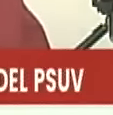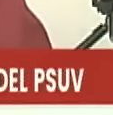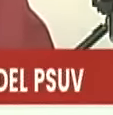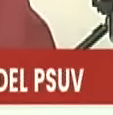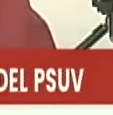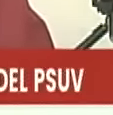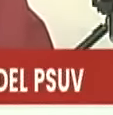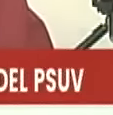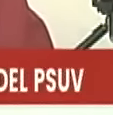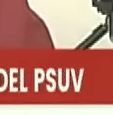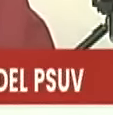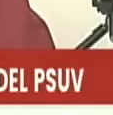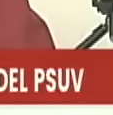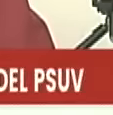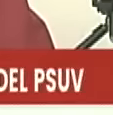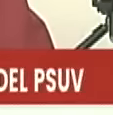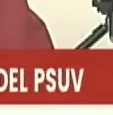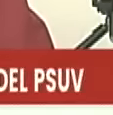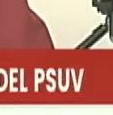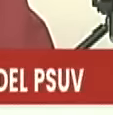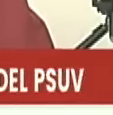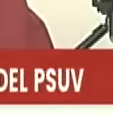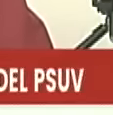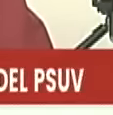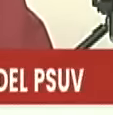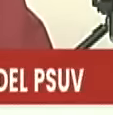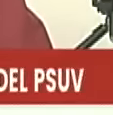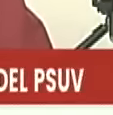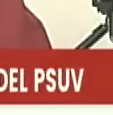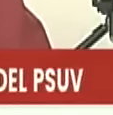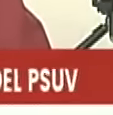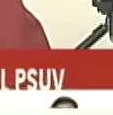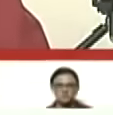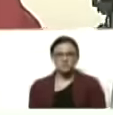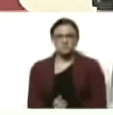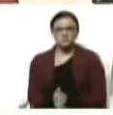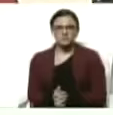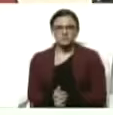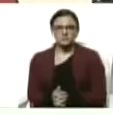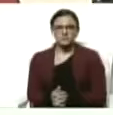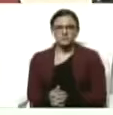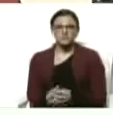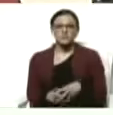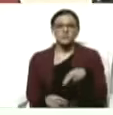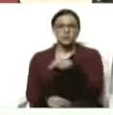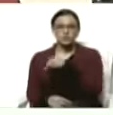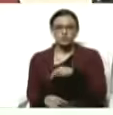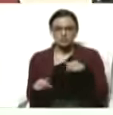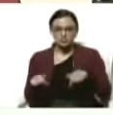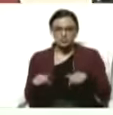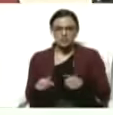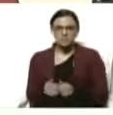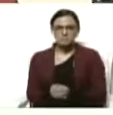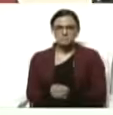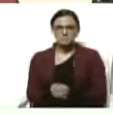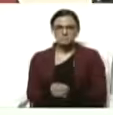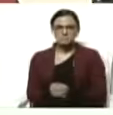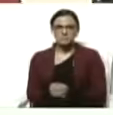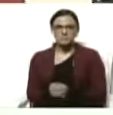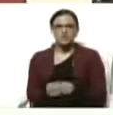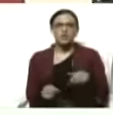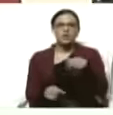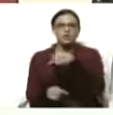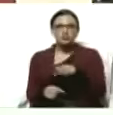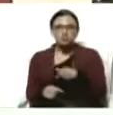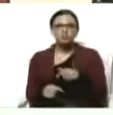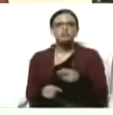jovencitos los caan y como decimos aquí y decimos en la calle ahora le agregamos un